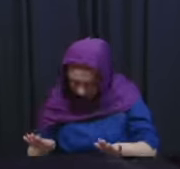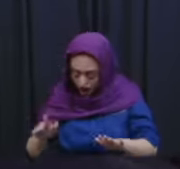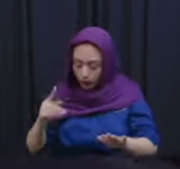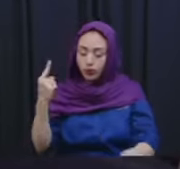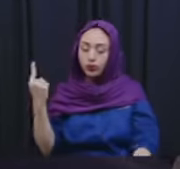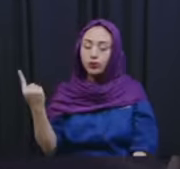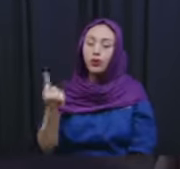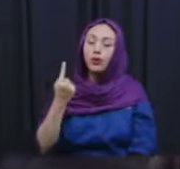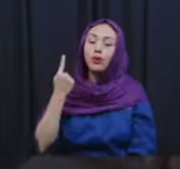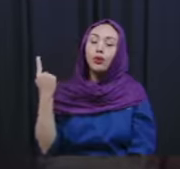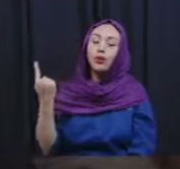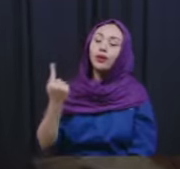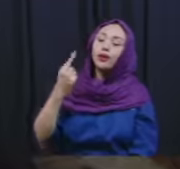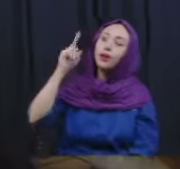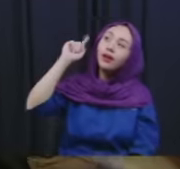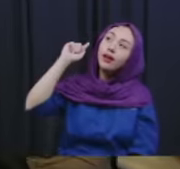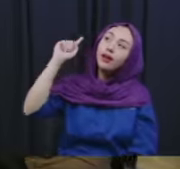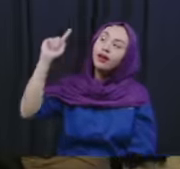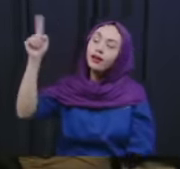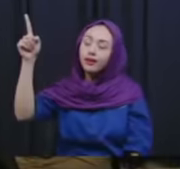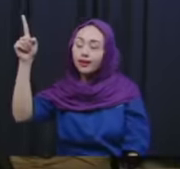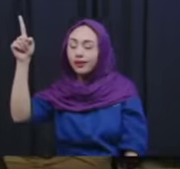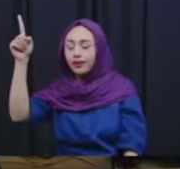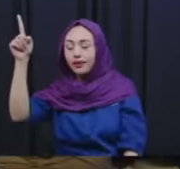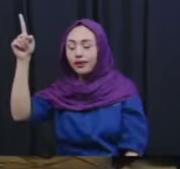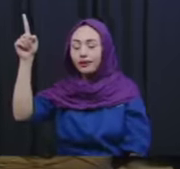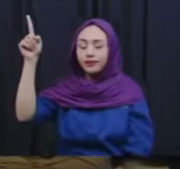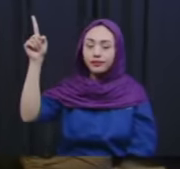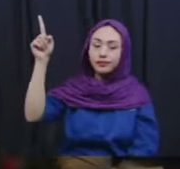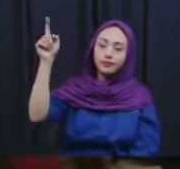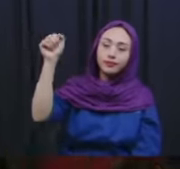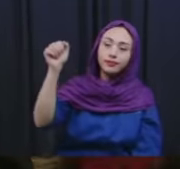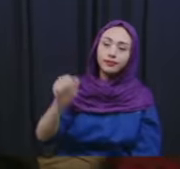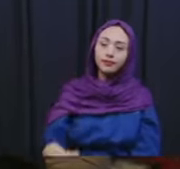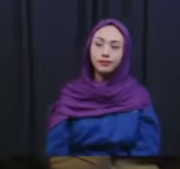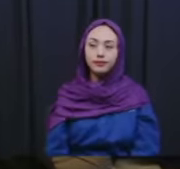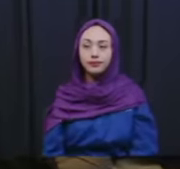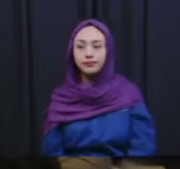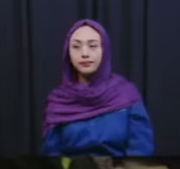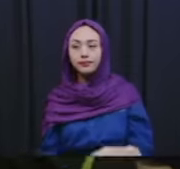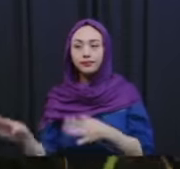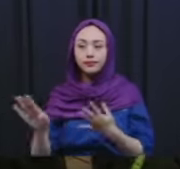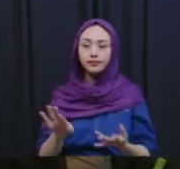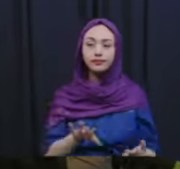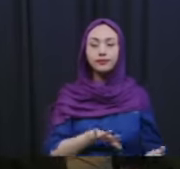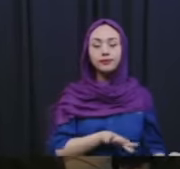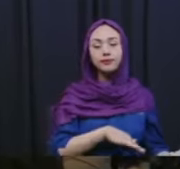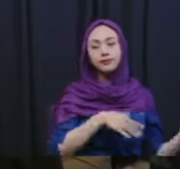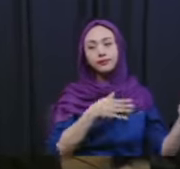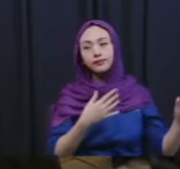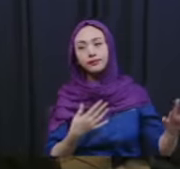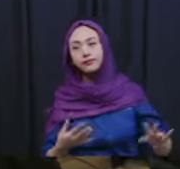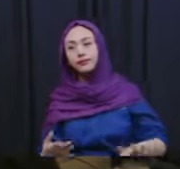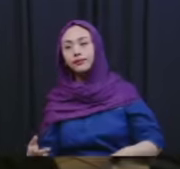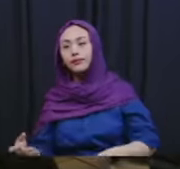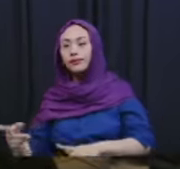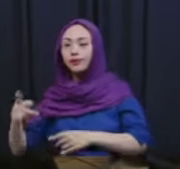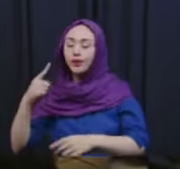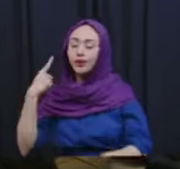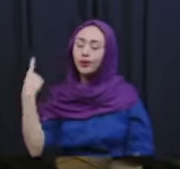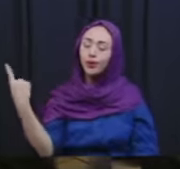adorarle solo a él con tus manos en alto dile todo a Cristo